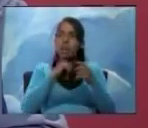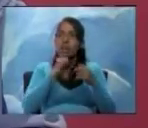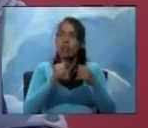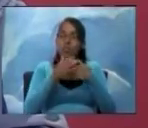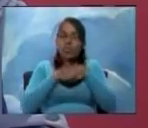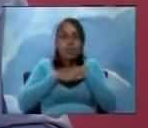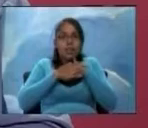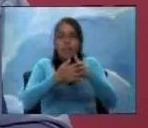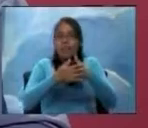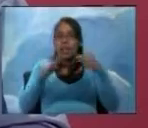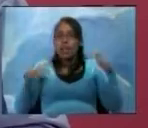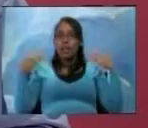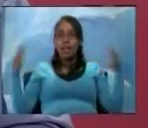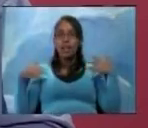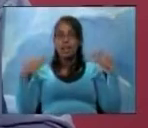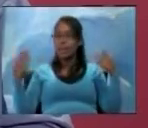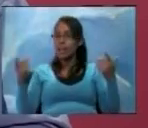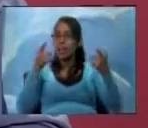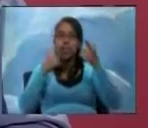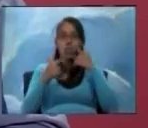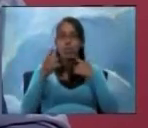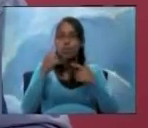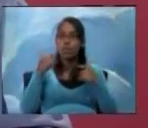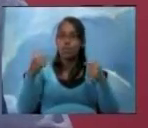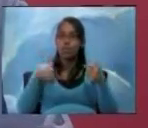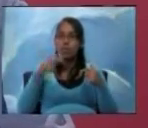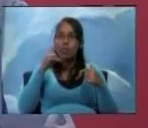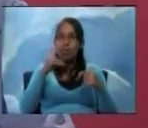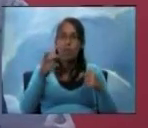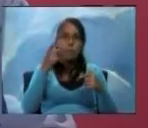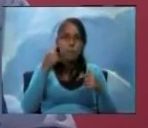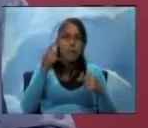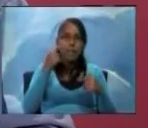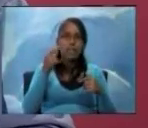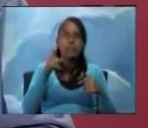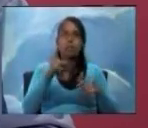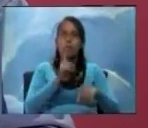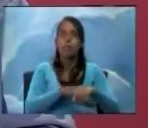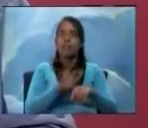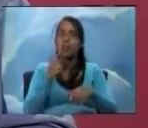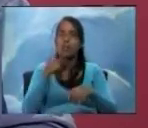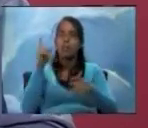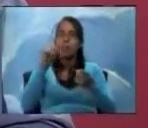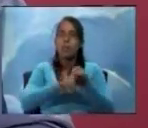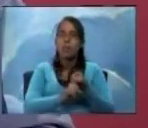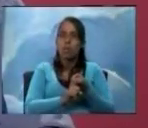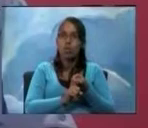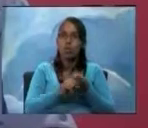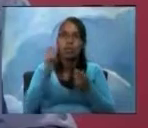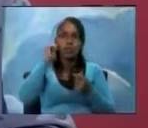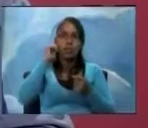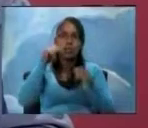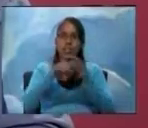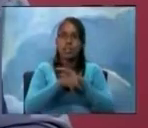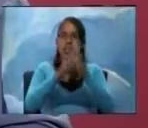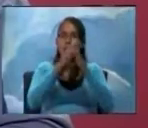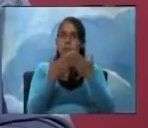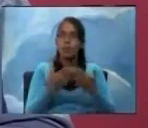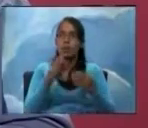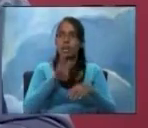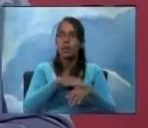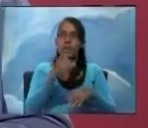expresión de alegría que llora. Yo viví la experiencia en una oportunidad, le dije a mi esposa, metiéndome en la palabra, porque la